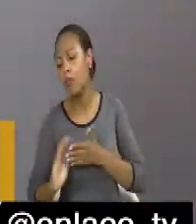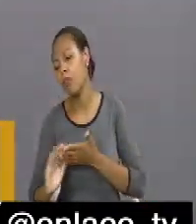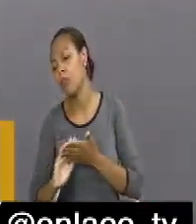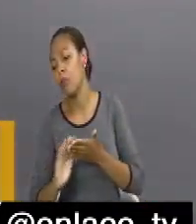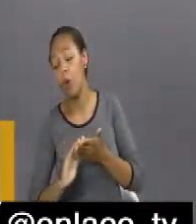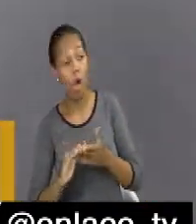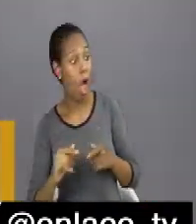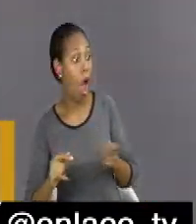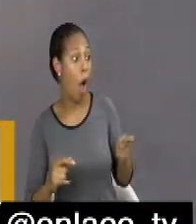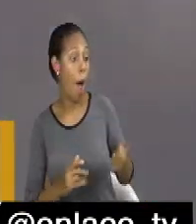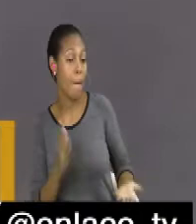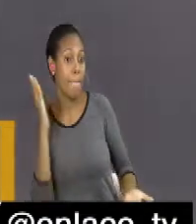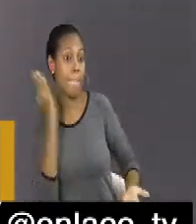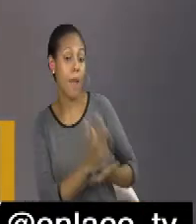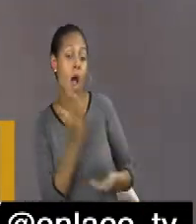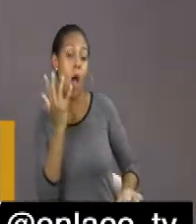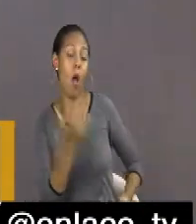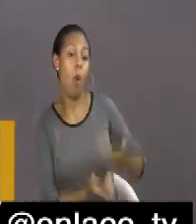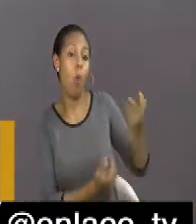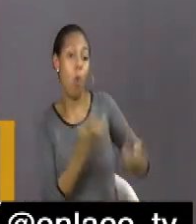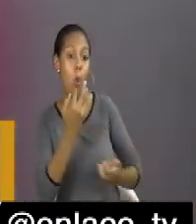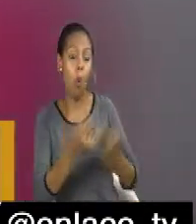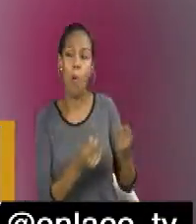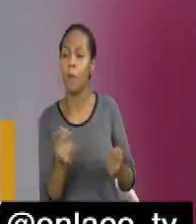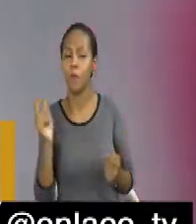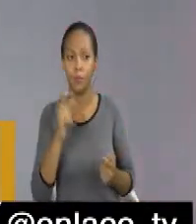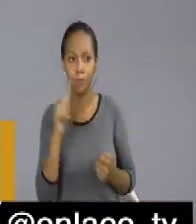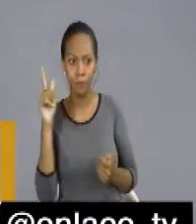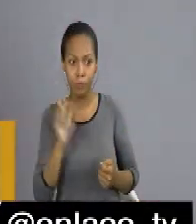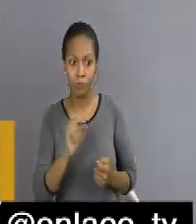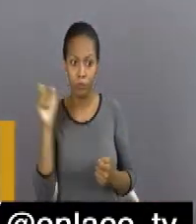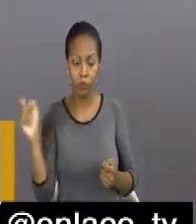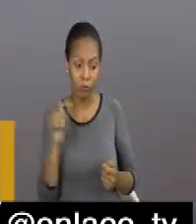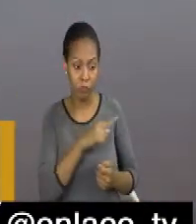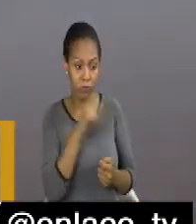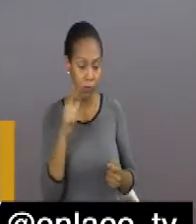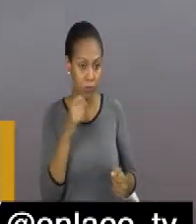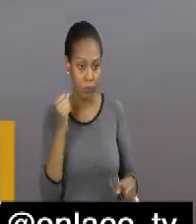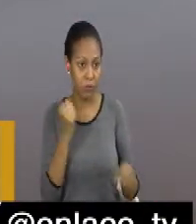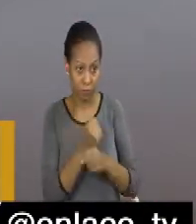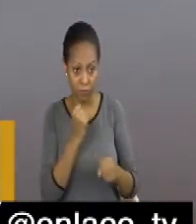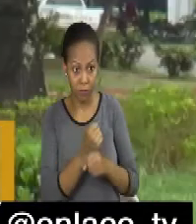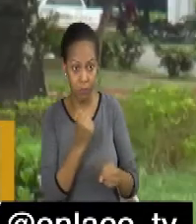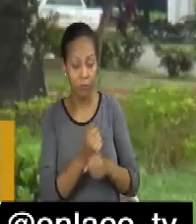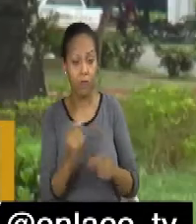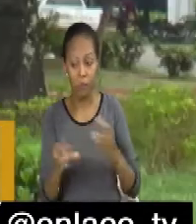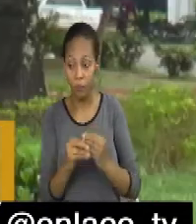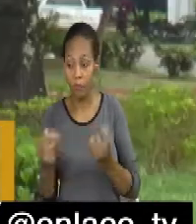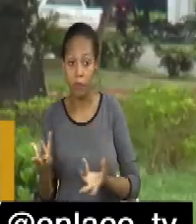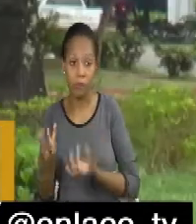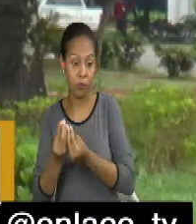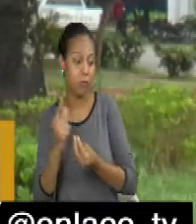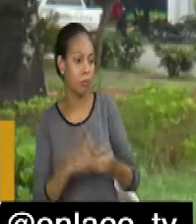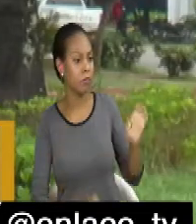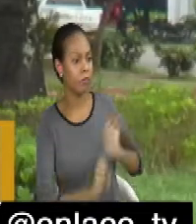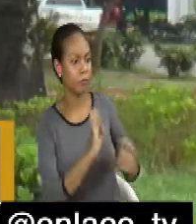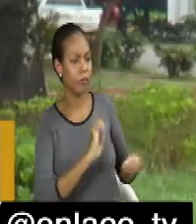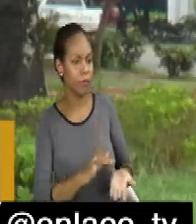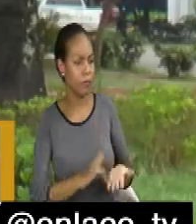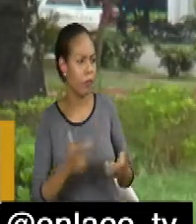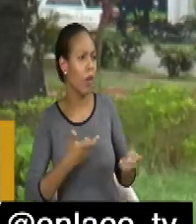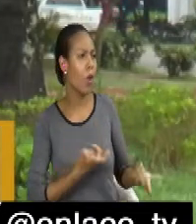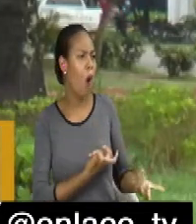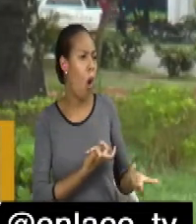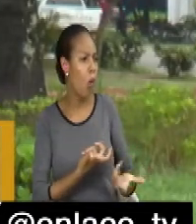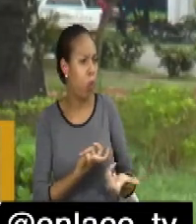presentó el incendio, pues los operadores de la planta con el equipo de prevención y control de emergencias extinguieron